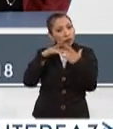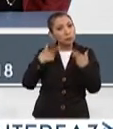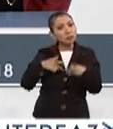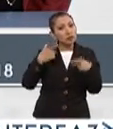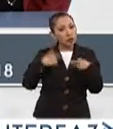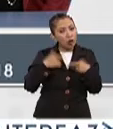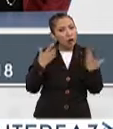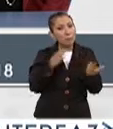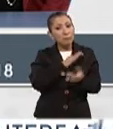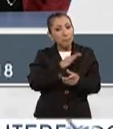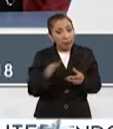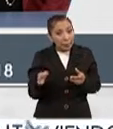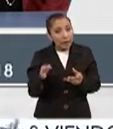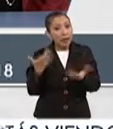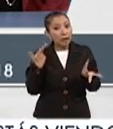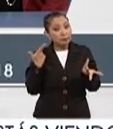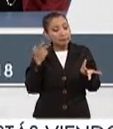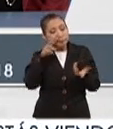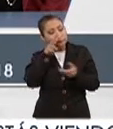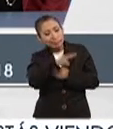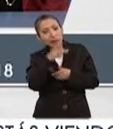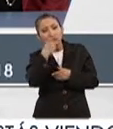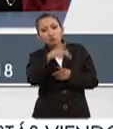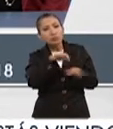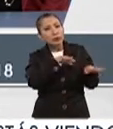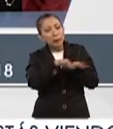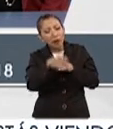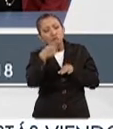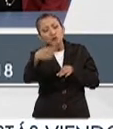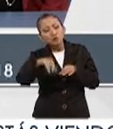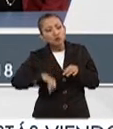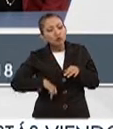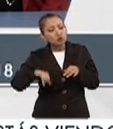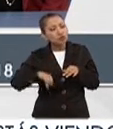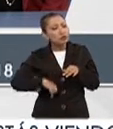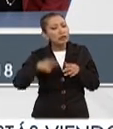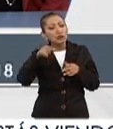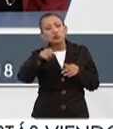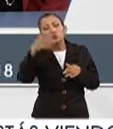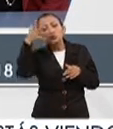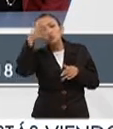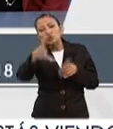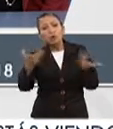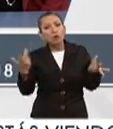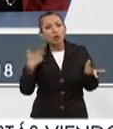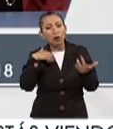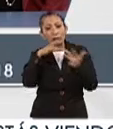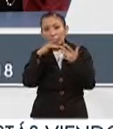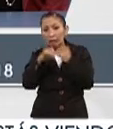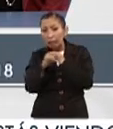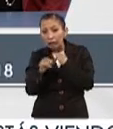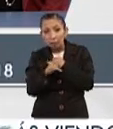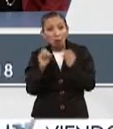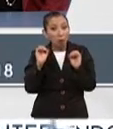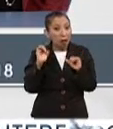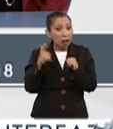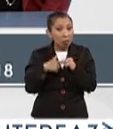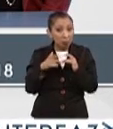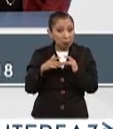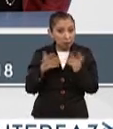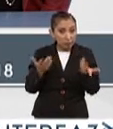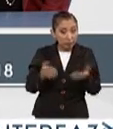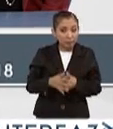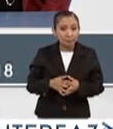la gente? Es decir, que pueden seguir lo que estás haciendo, tus intereses, tus actividades, me refiero a redes sociales o algún